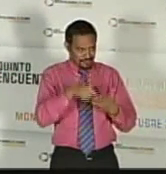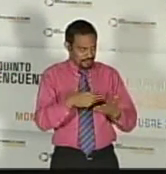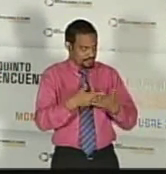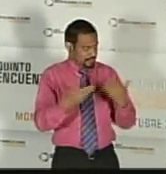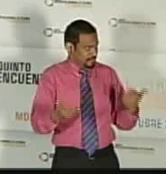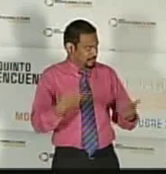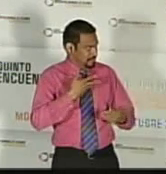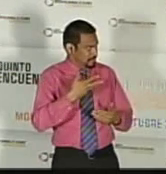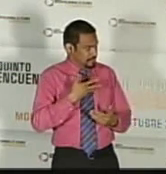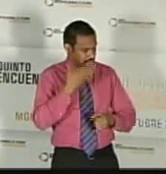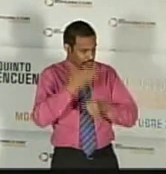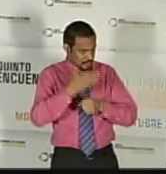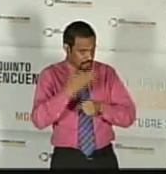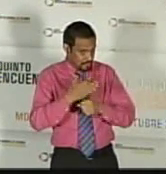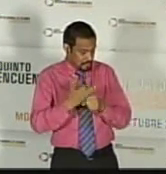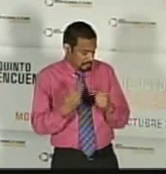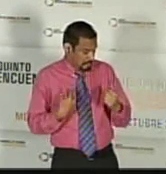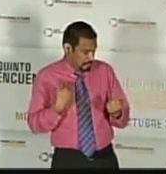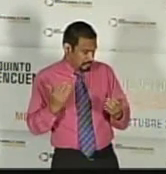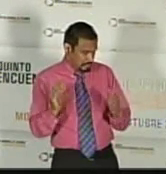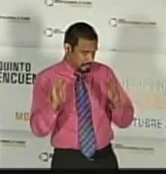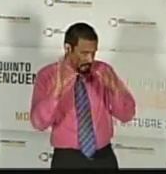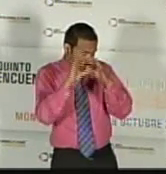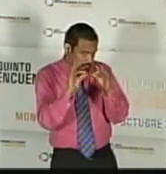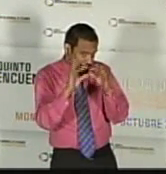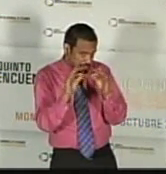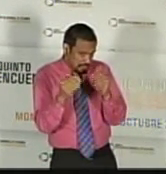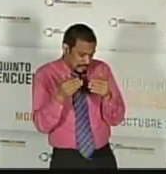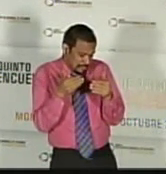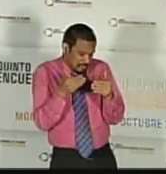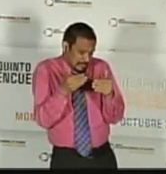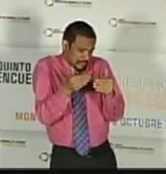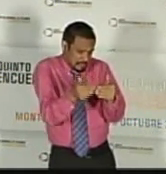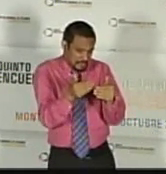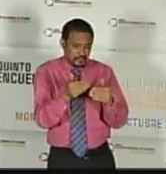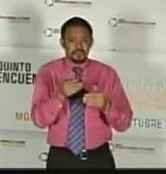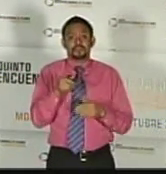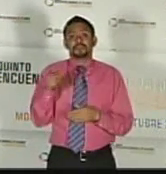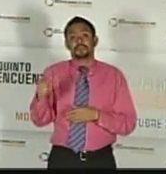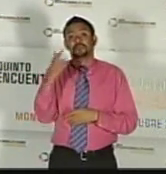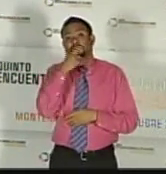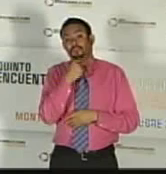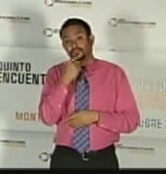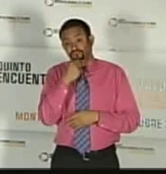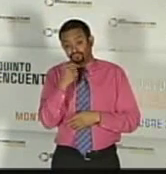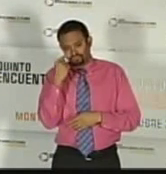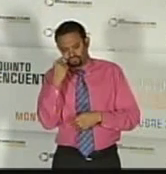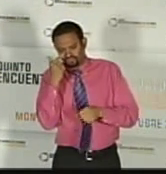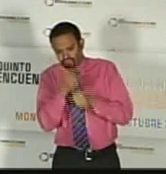encontramos en este momento, abordando eso, aproximándonos a eso, y él percibió